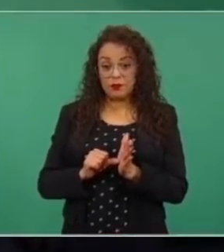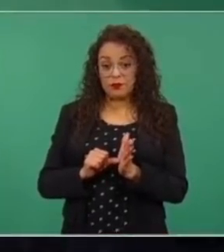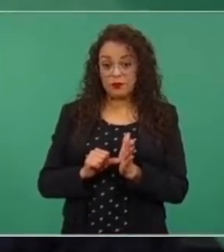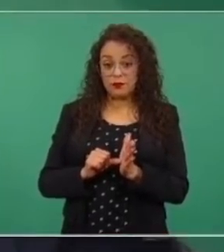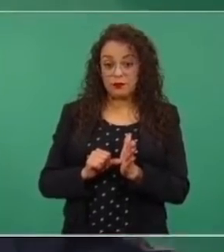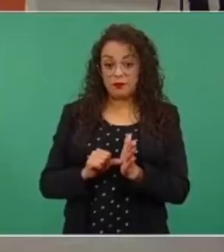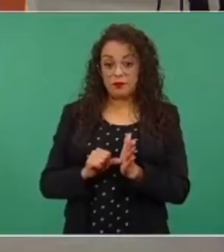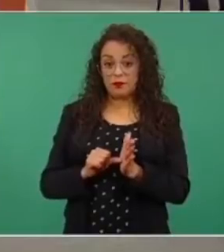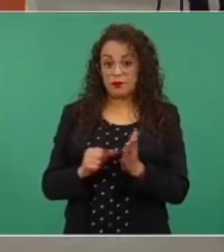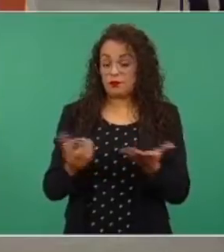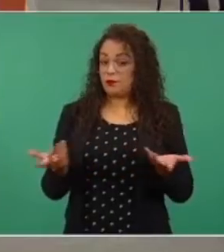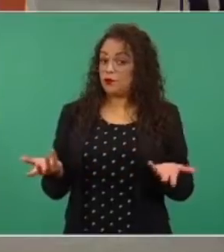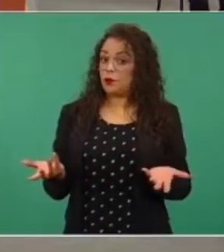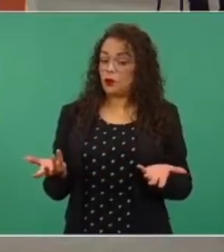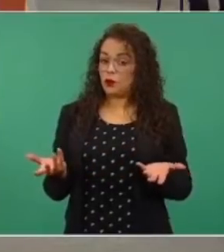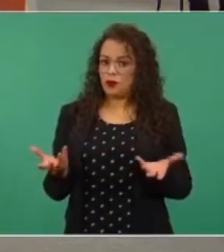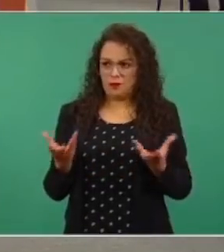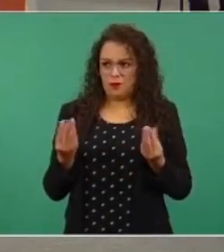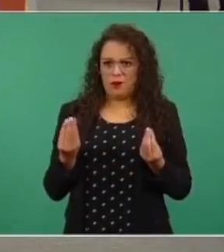Mucho aparato burocrático,